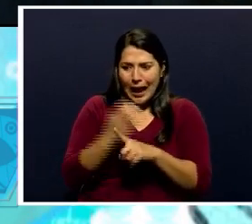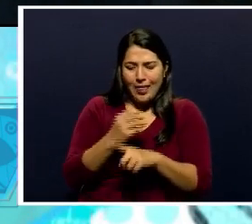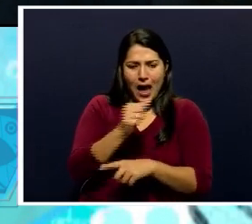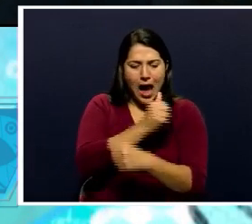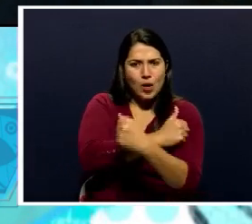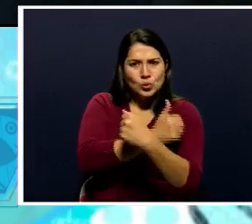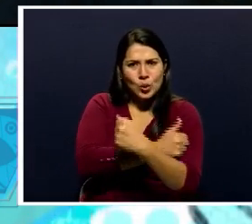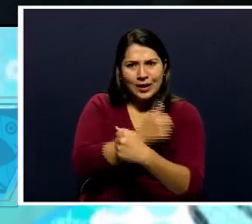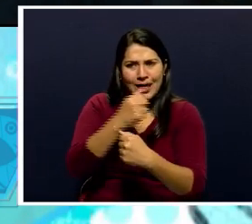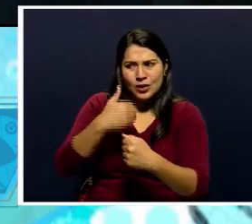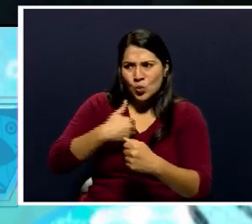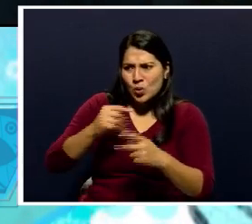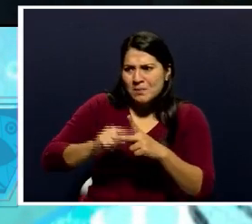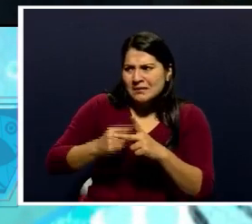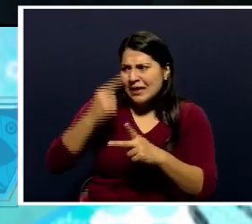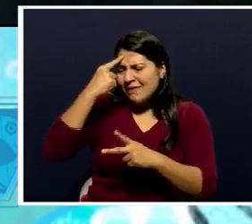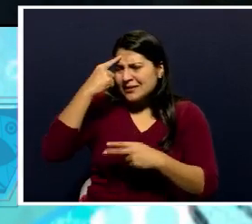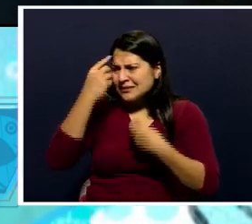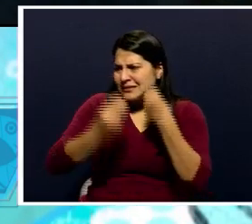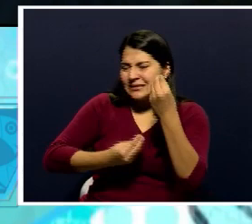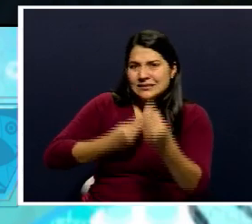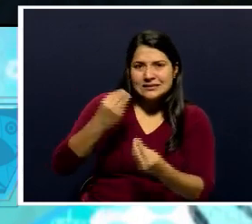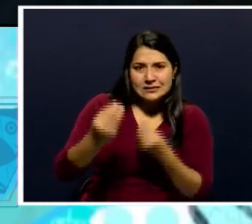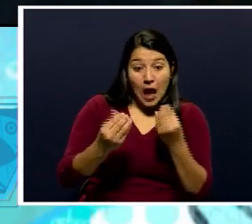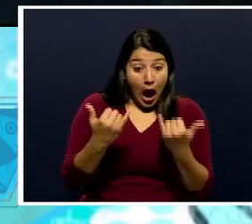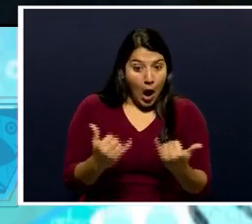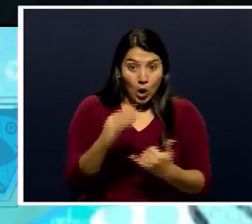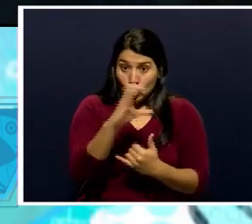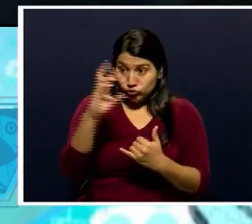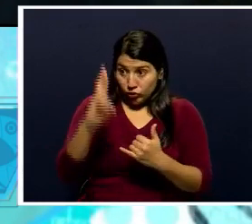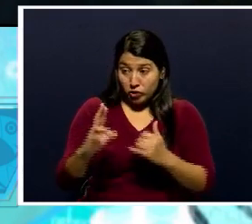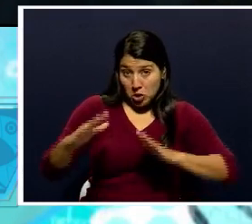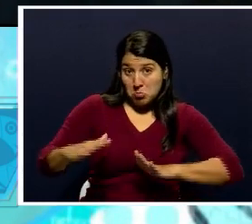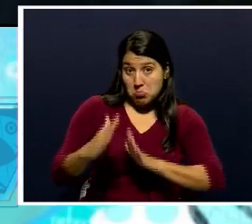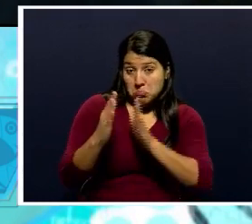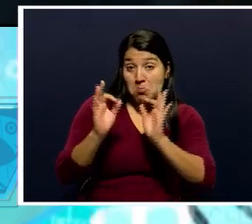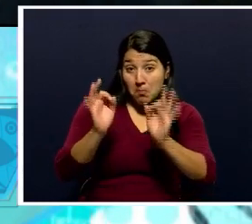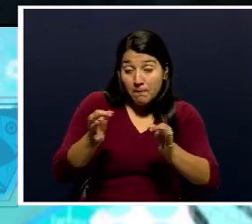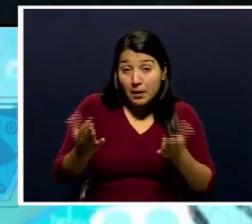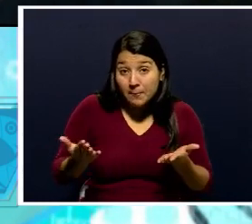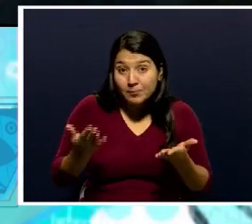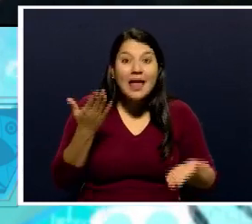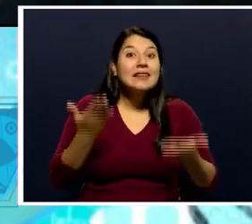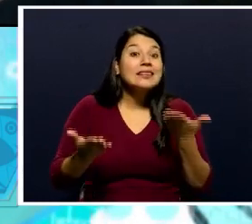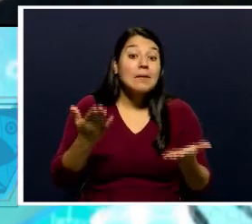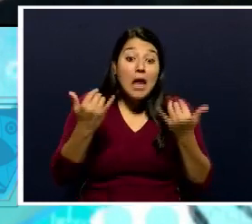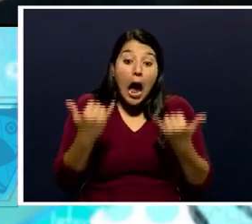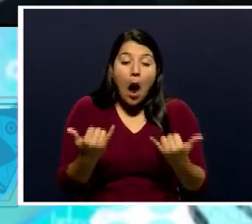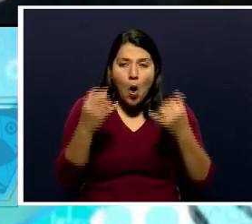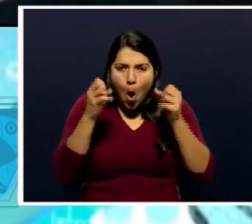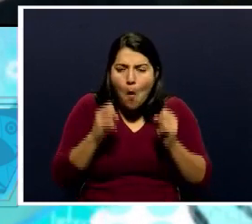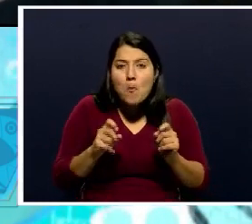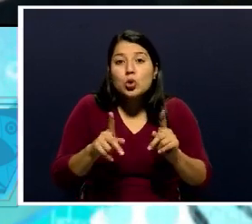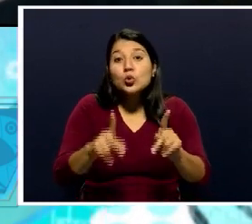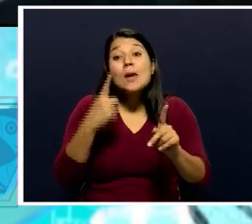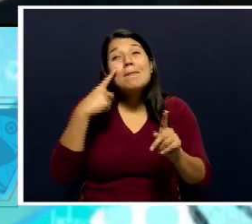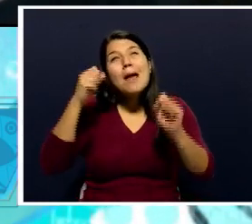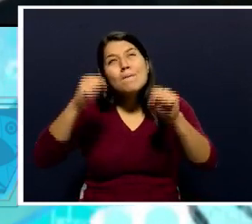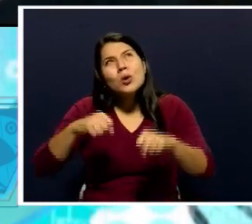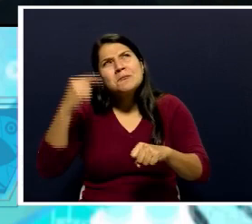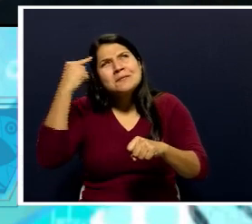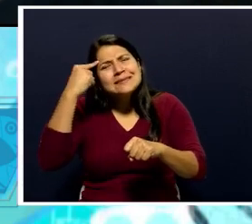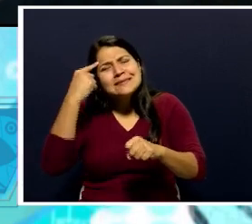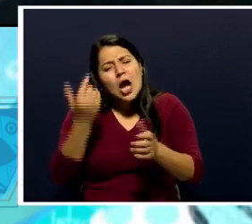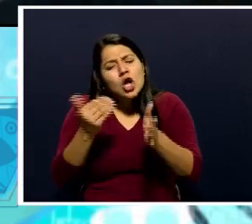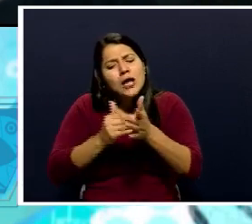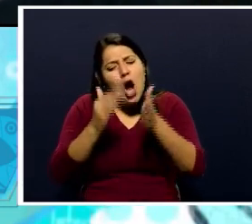tan fuertes, al país le ha ido bien. Quizás también es una oportunidad para repensar prioridades.